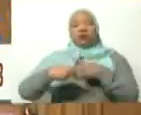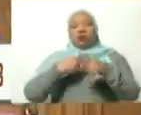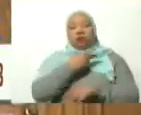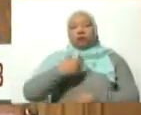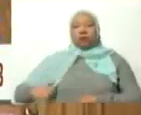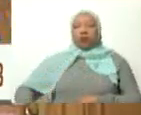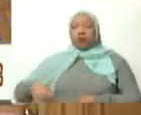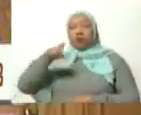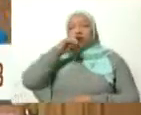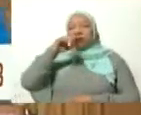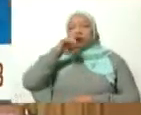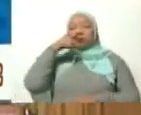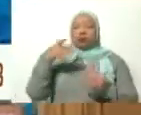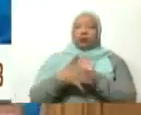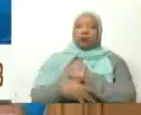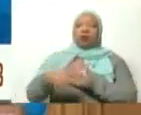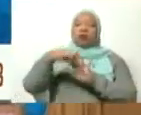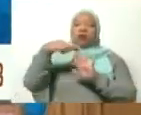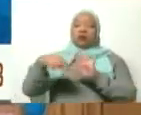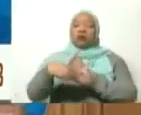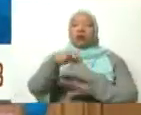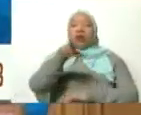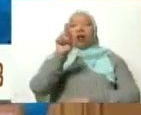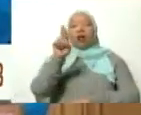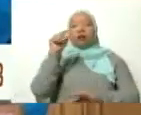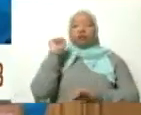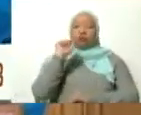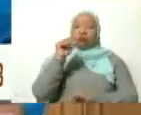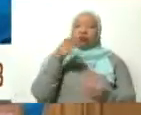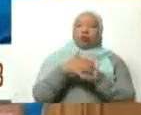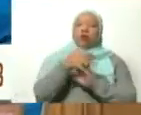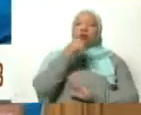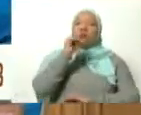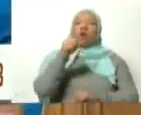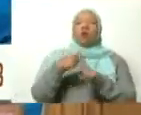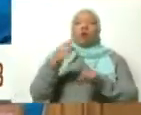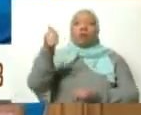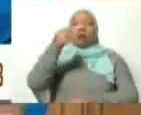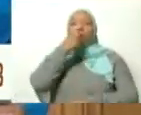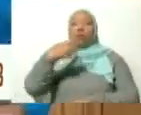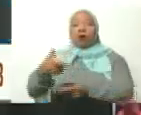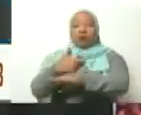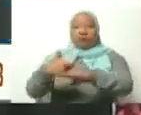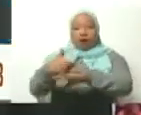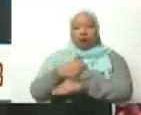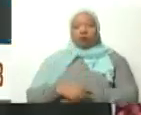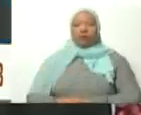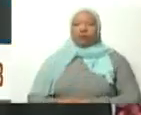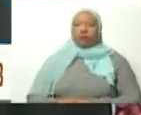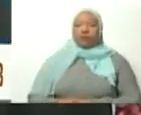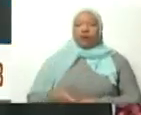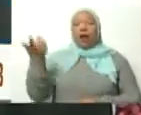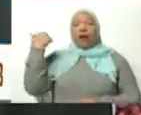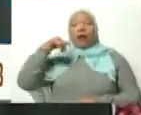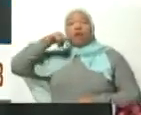Nicolás Maduro en el marco de las 3R.net, que es el 1x10. Y ayer en la plataforma